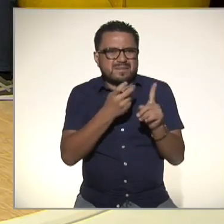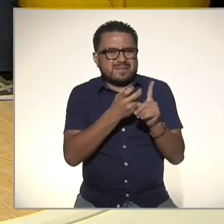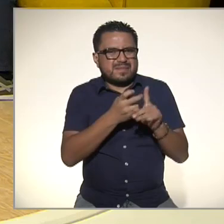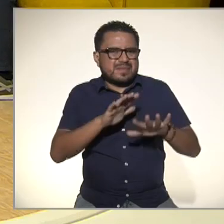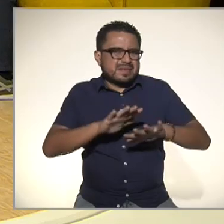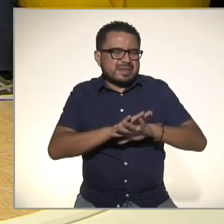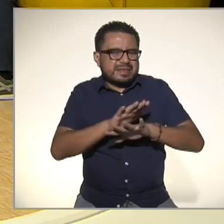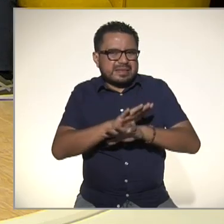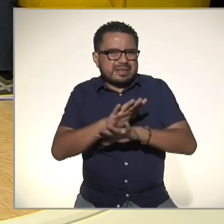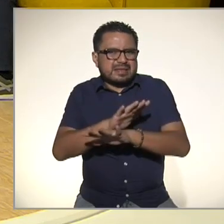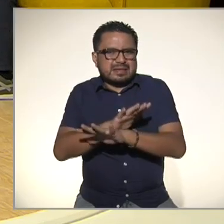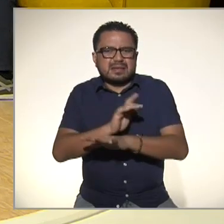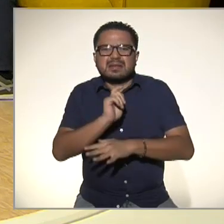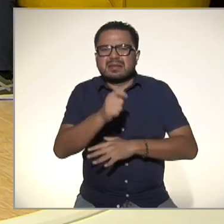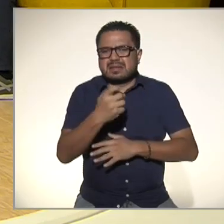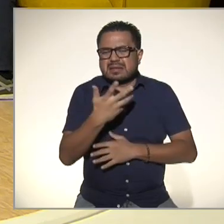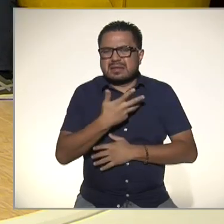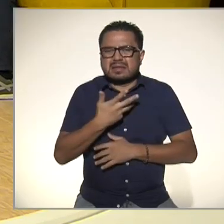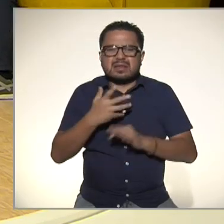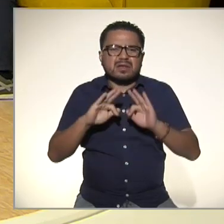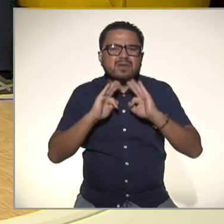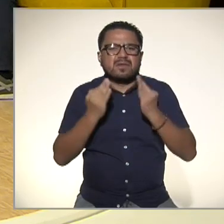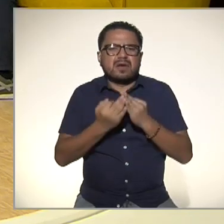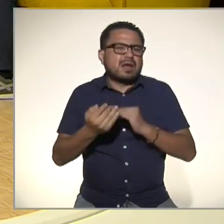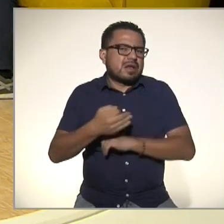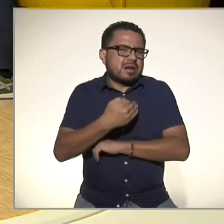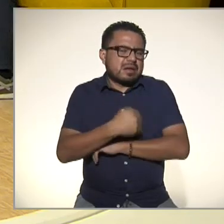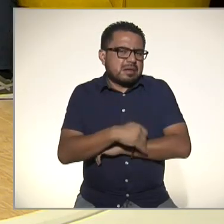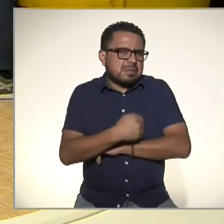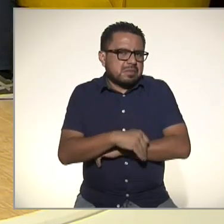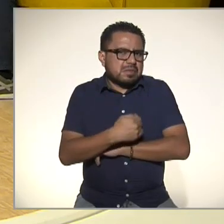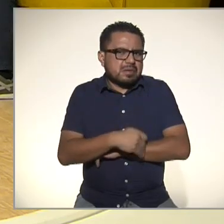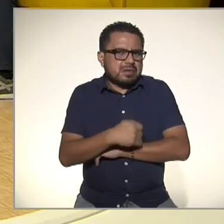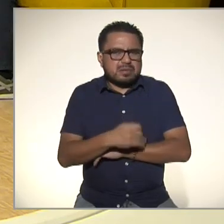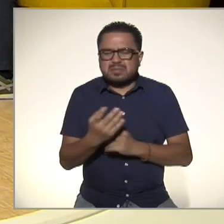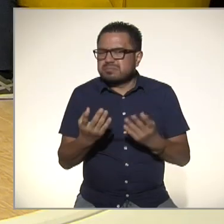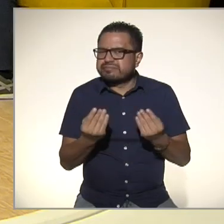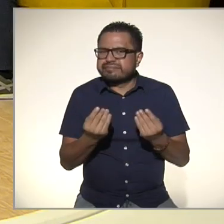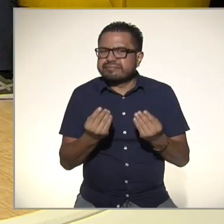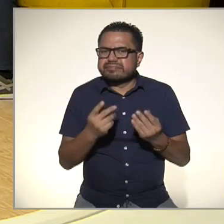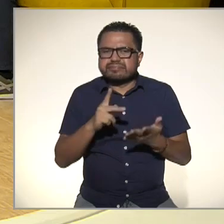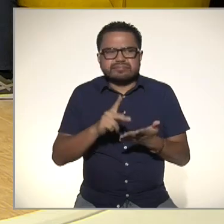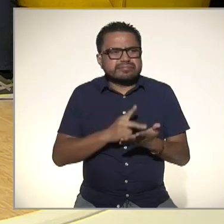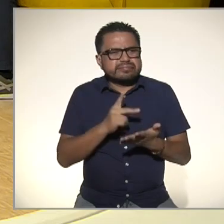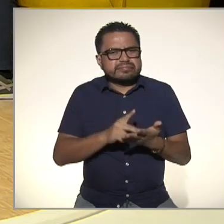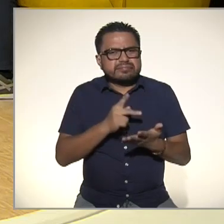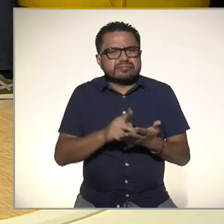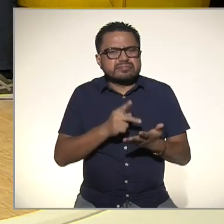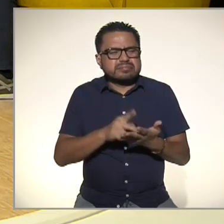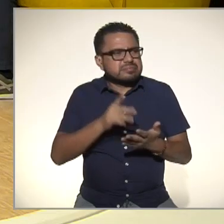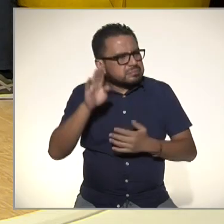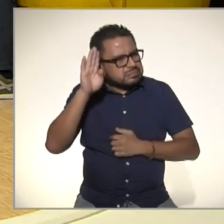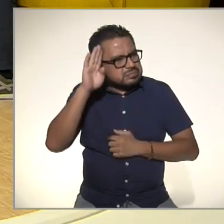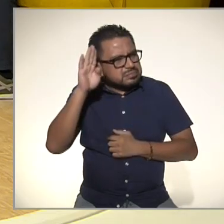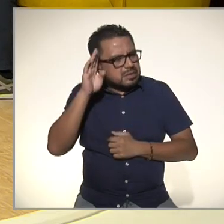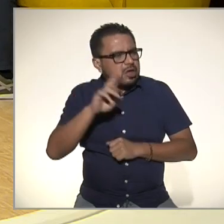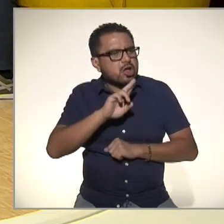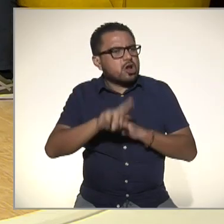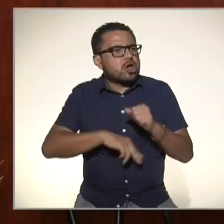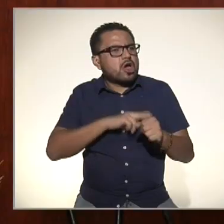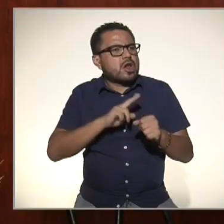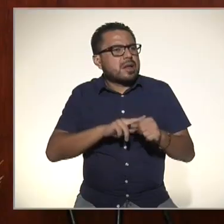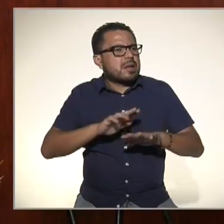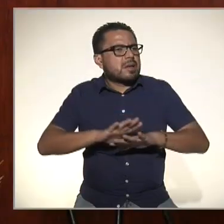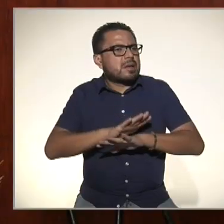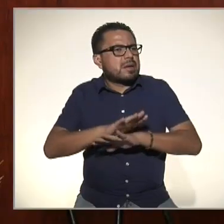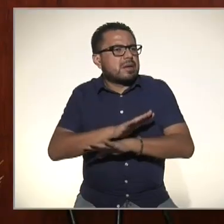cambios se presentan de una forma tan paulatina que muchas ocasiones se piensa que son normales los